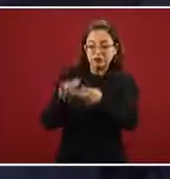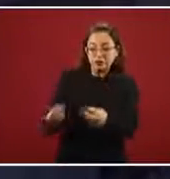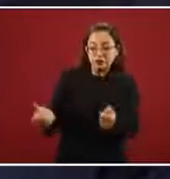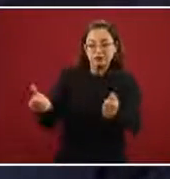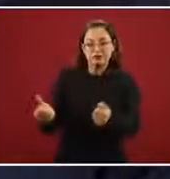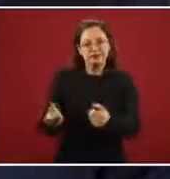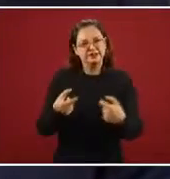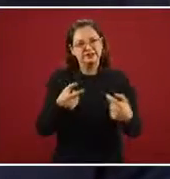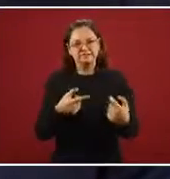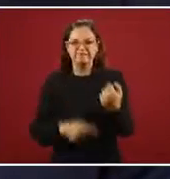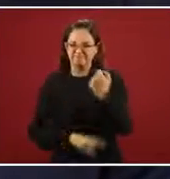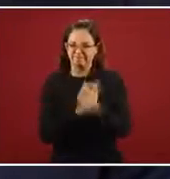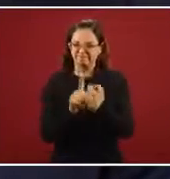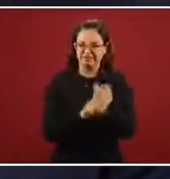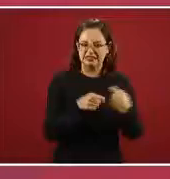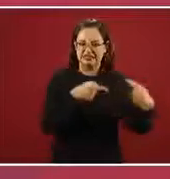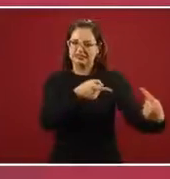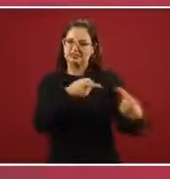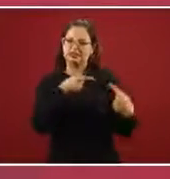monopolios,